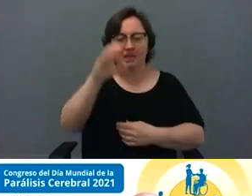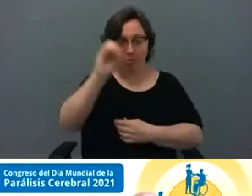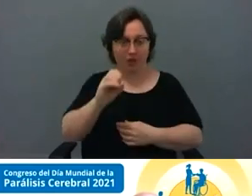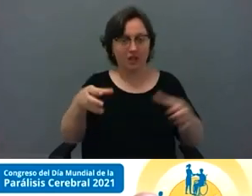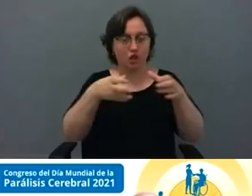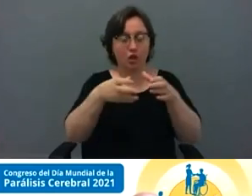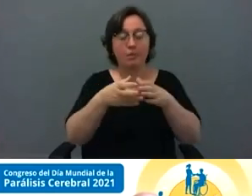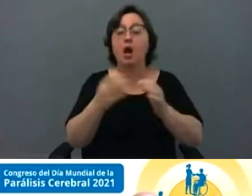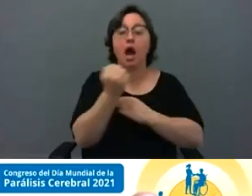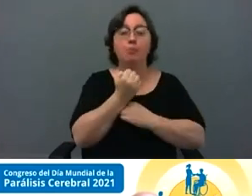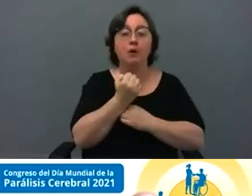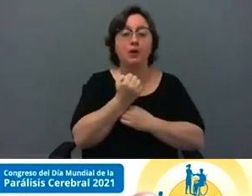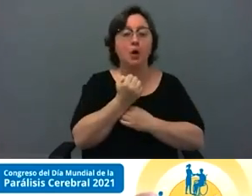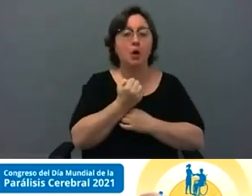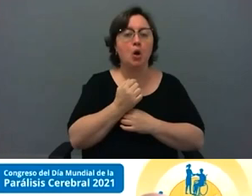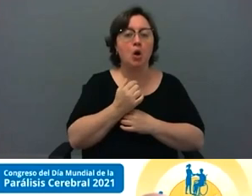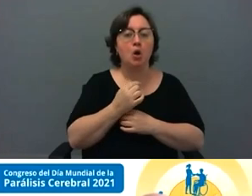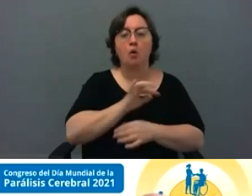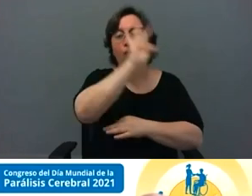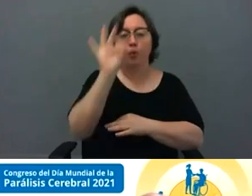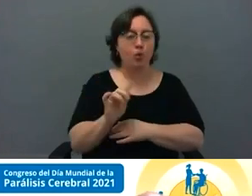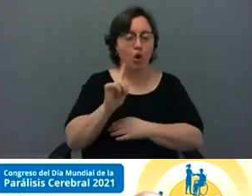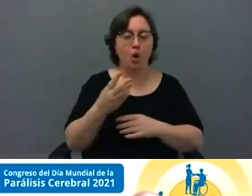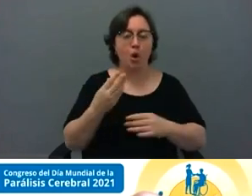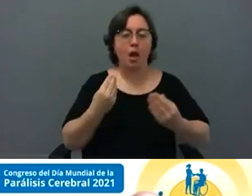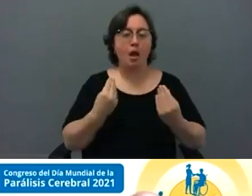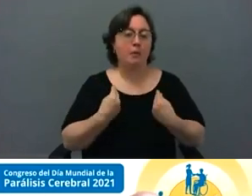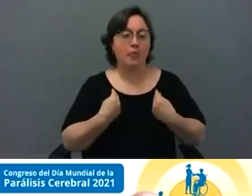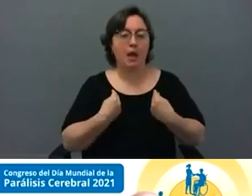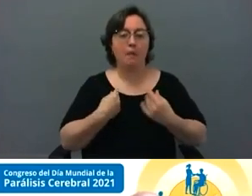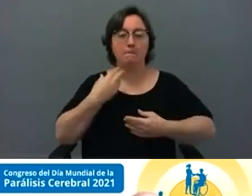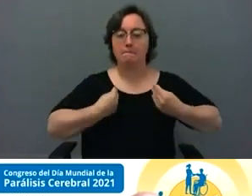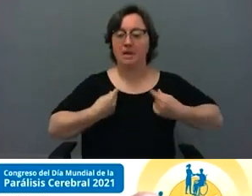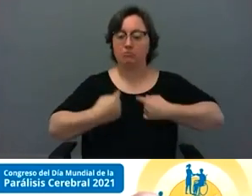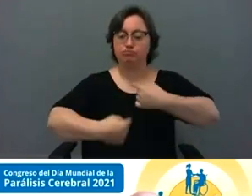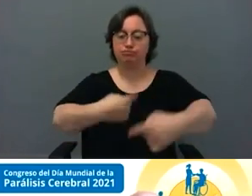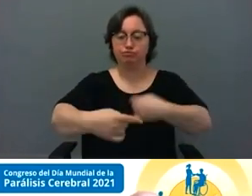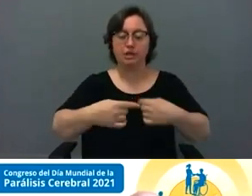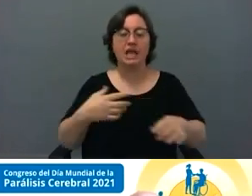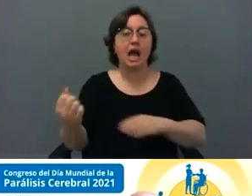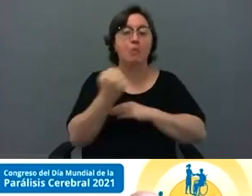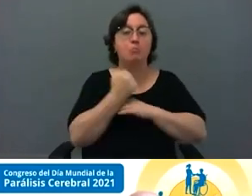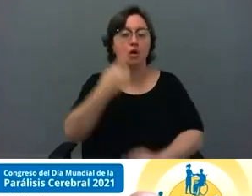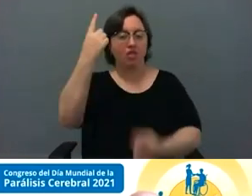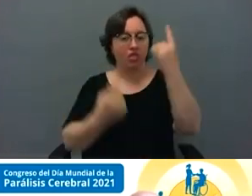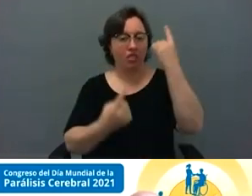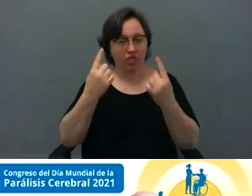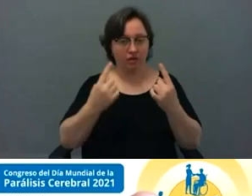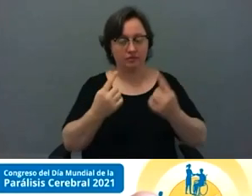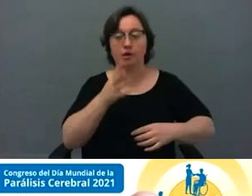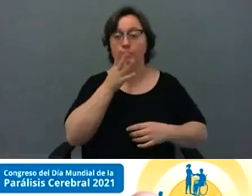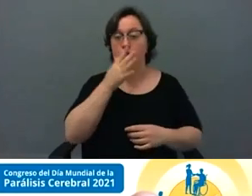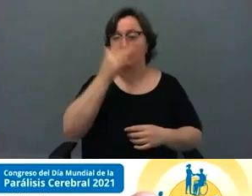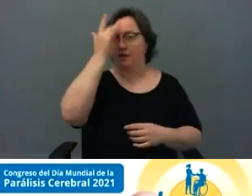momentos puntuales de la vida diaria. En esta filosofía integral de